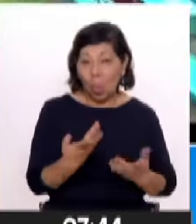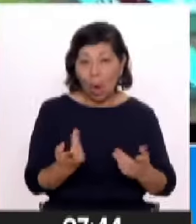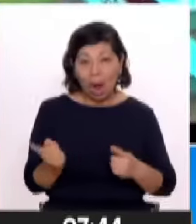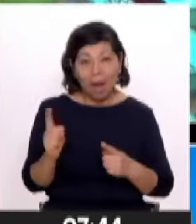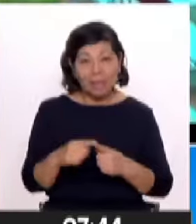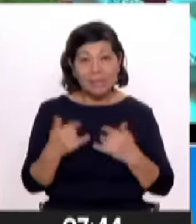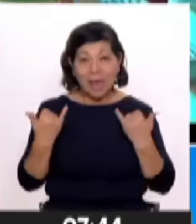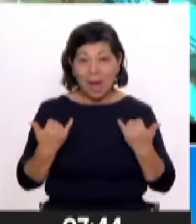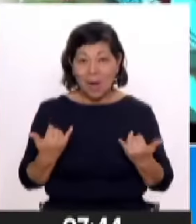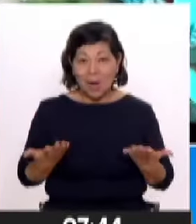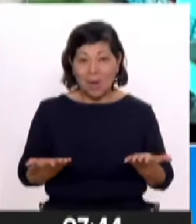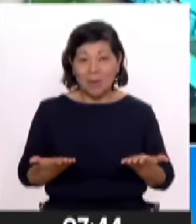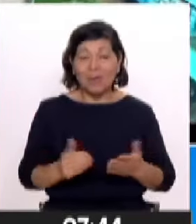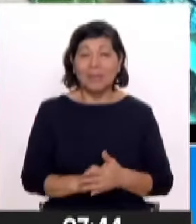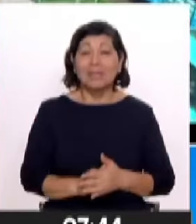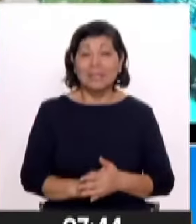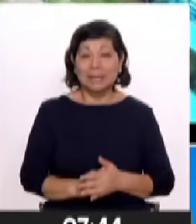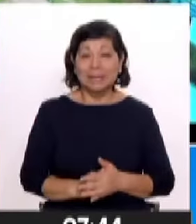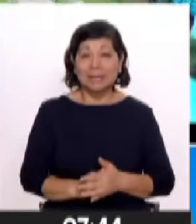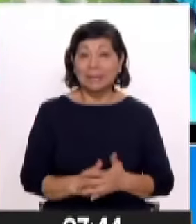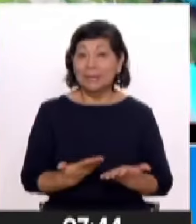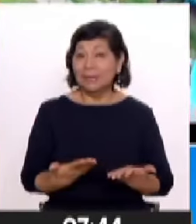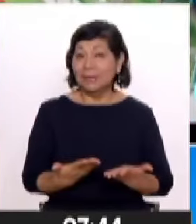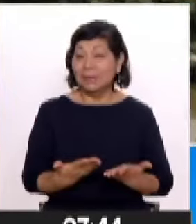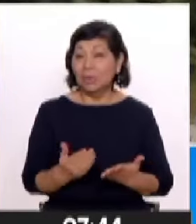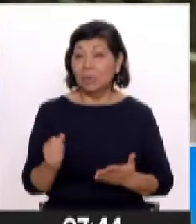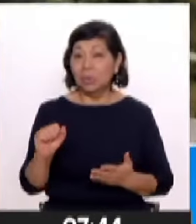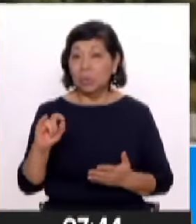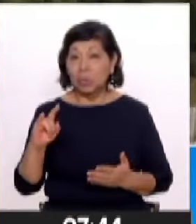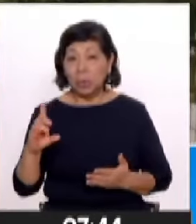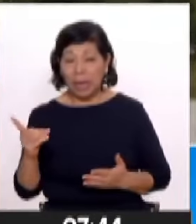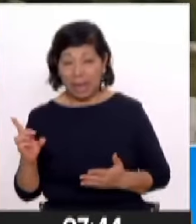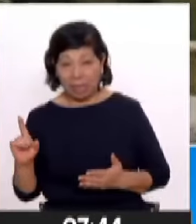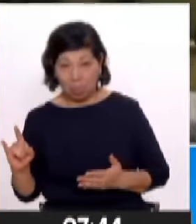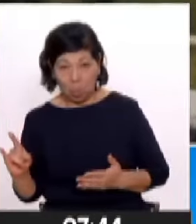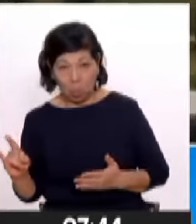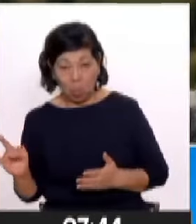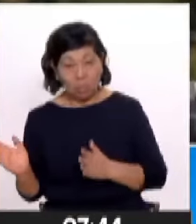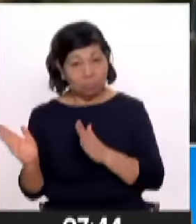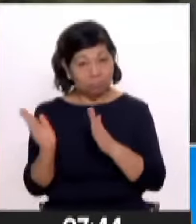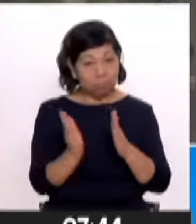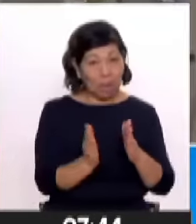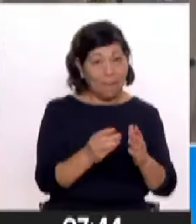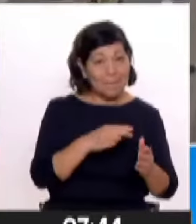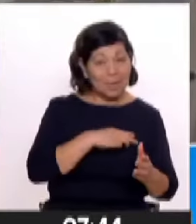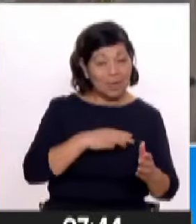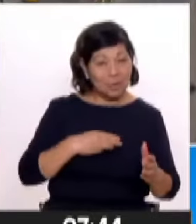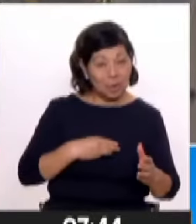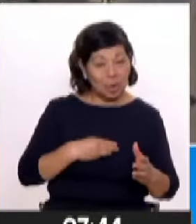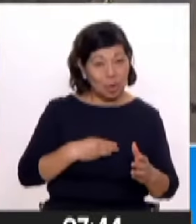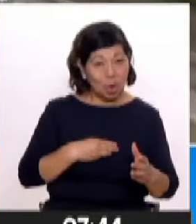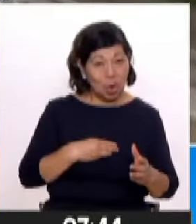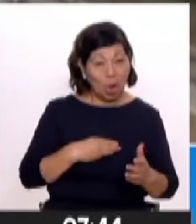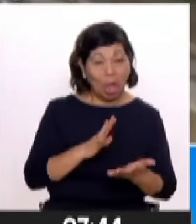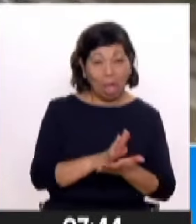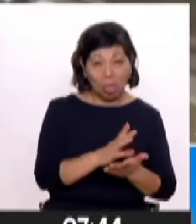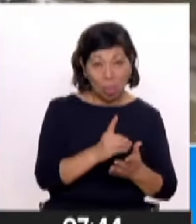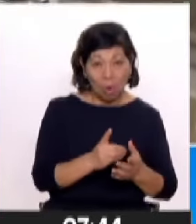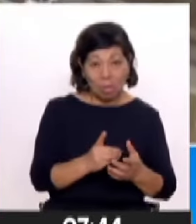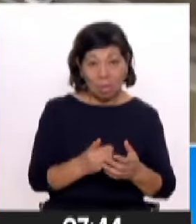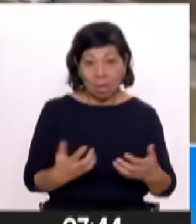hasta el día de hoy, como lo viene siendo, que entre la SUNEDO y el Ministerio de Educación hay una permanente coordinación para